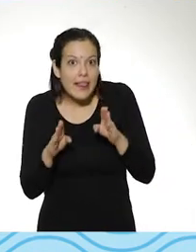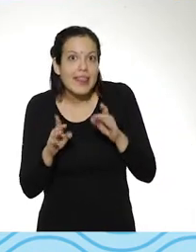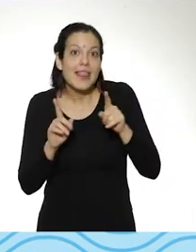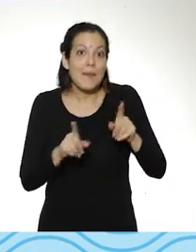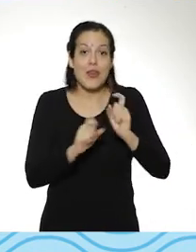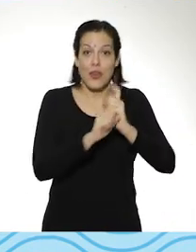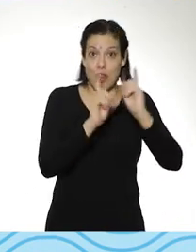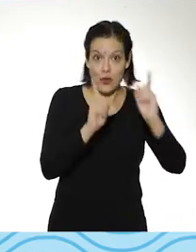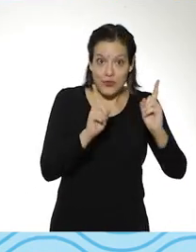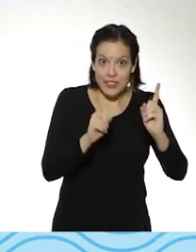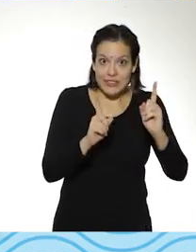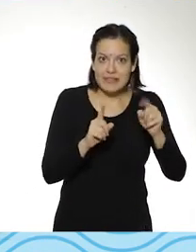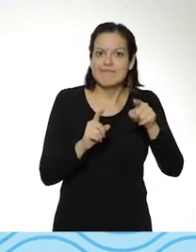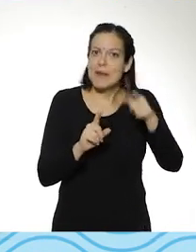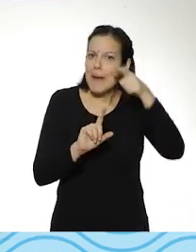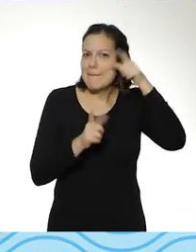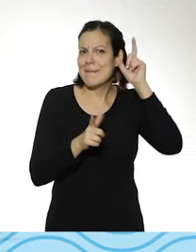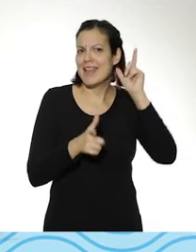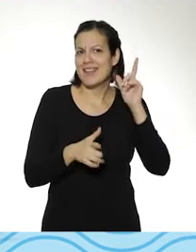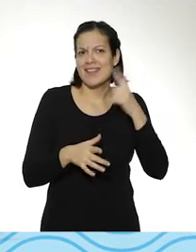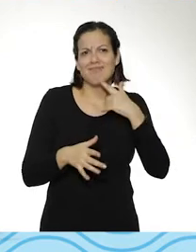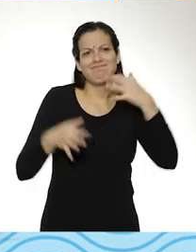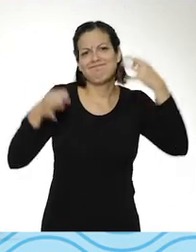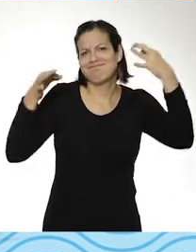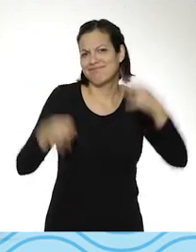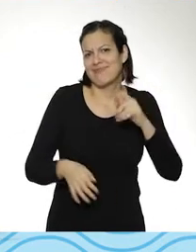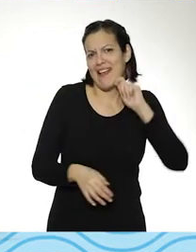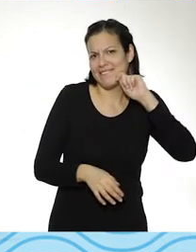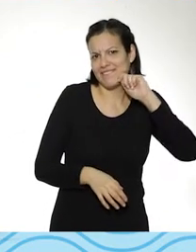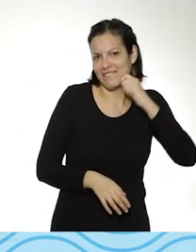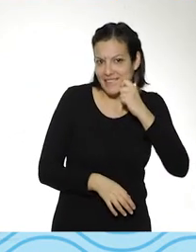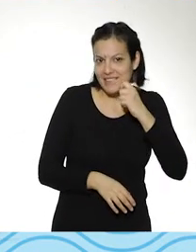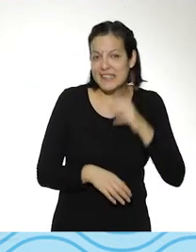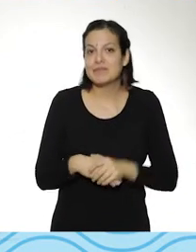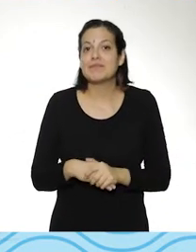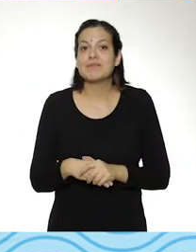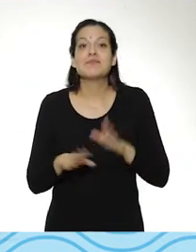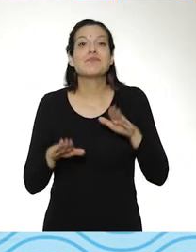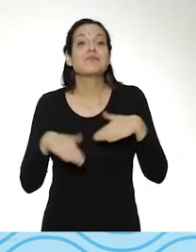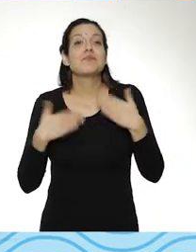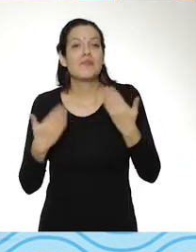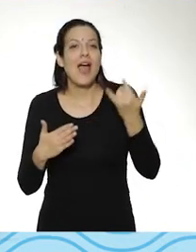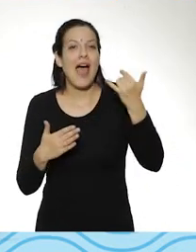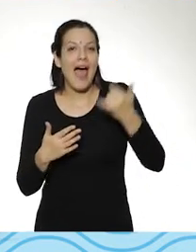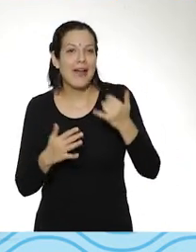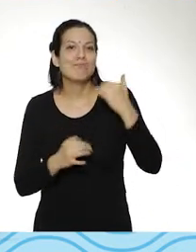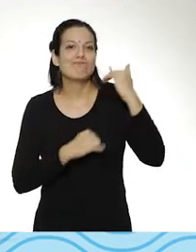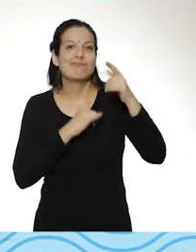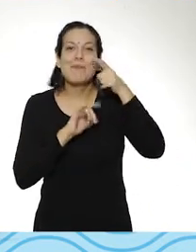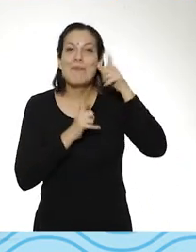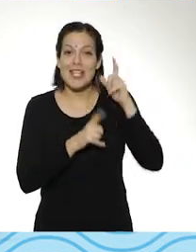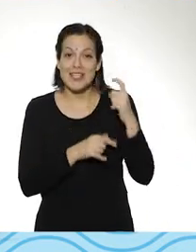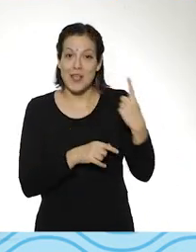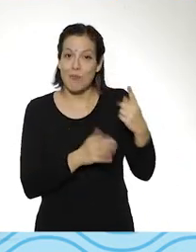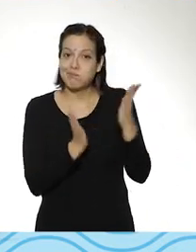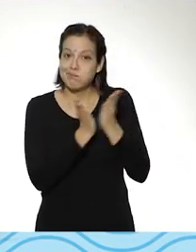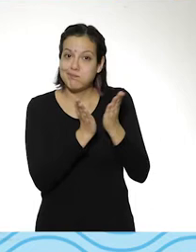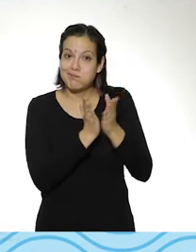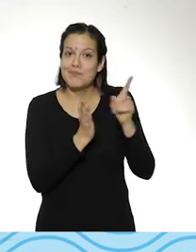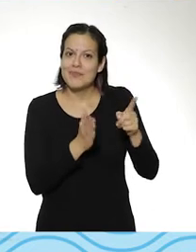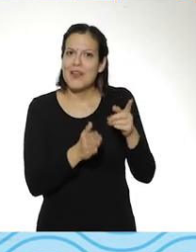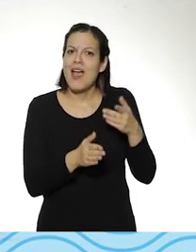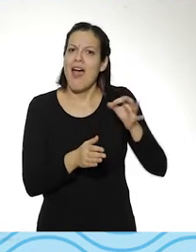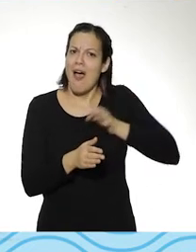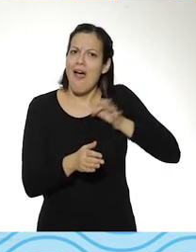los docentes, es una experiencia súper enriquecedora. Es por esto que tenemos el testimonio de una alumna que